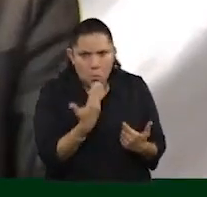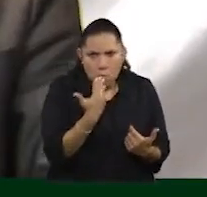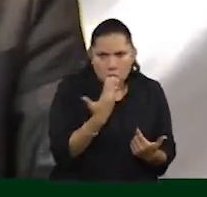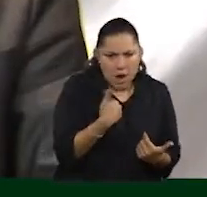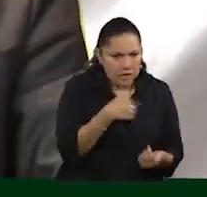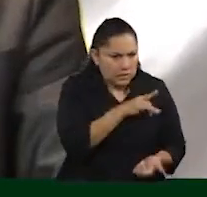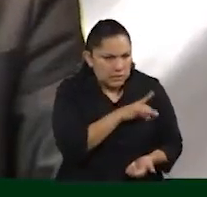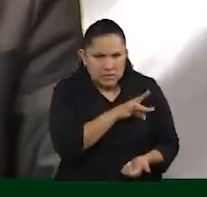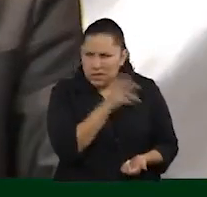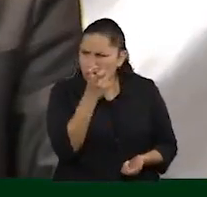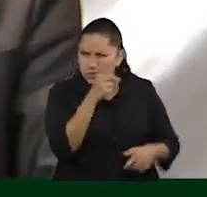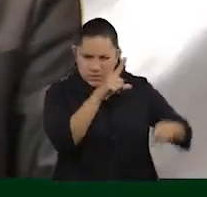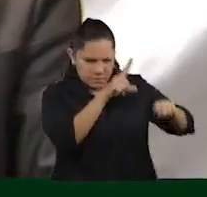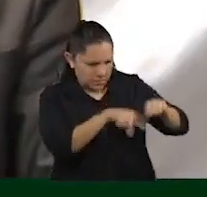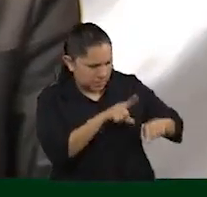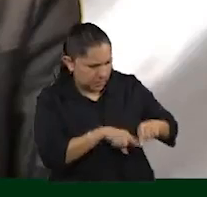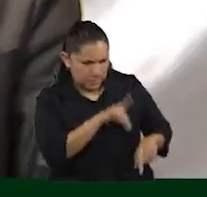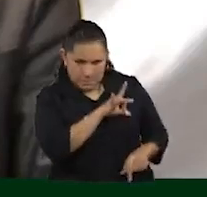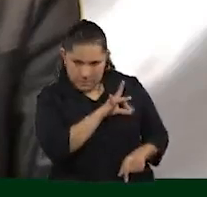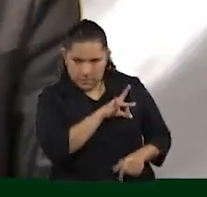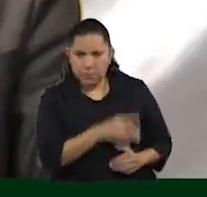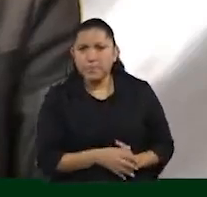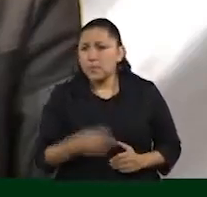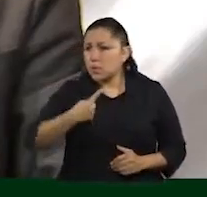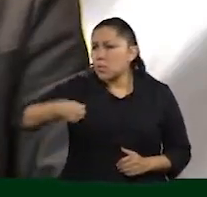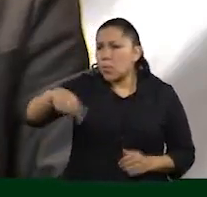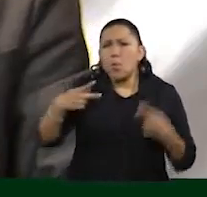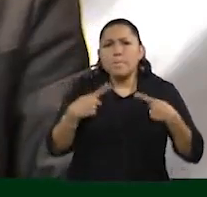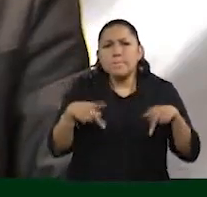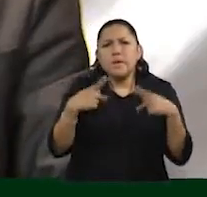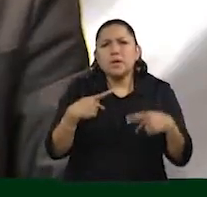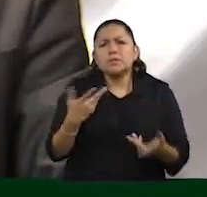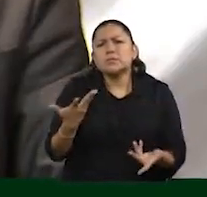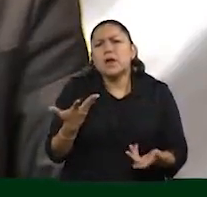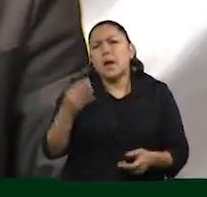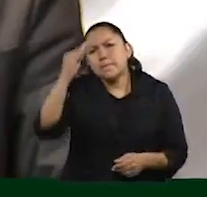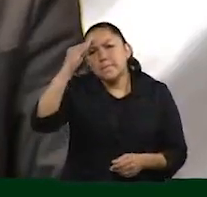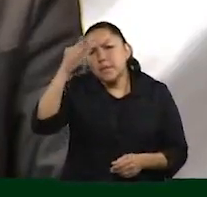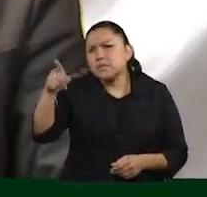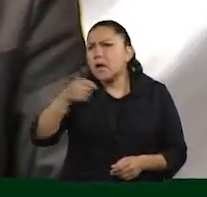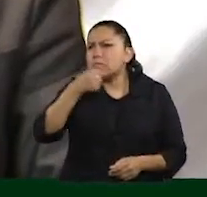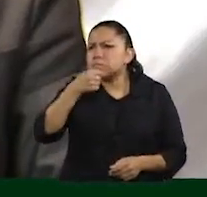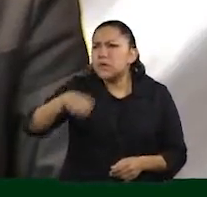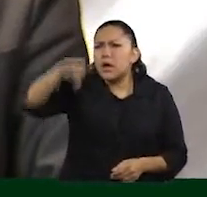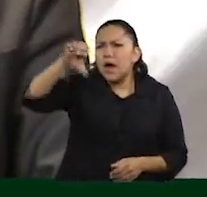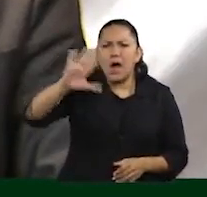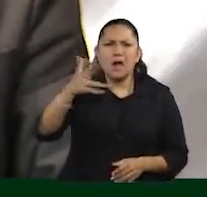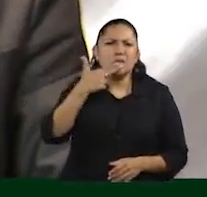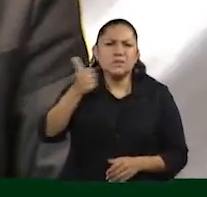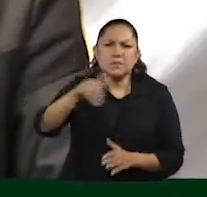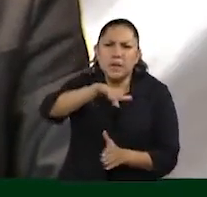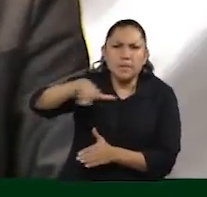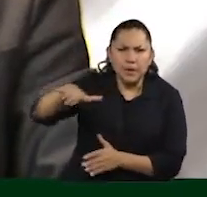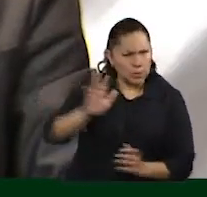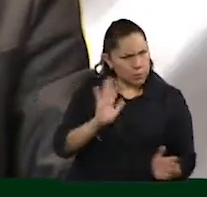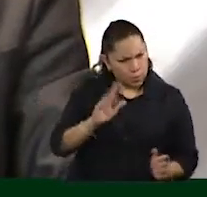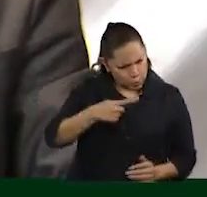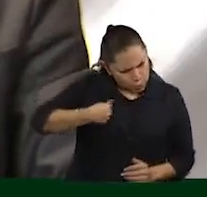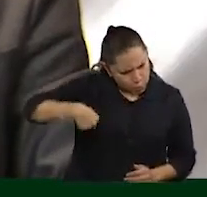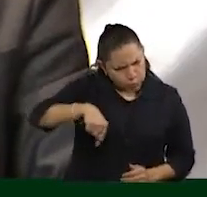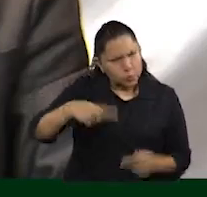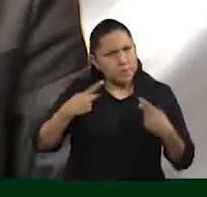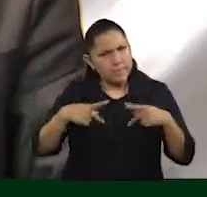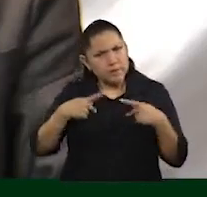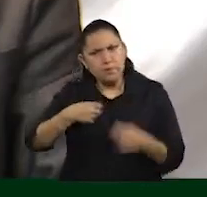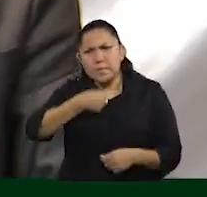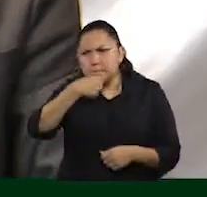adultos mayores como desechos sociales, sino como personas productivas que trabajamos y luchamos por engrandecer